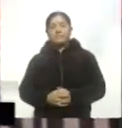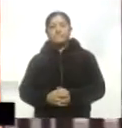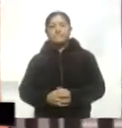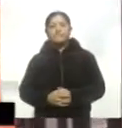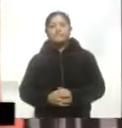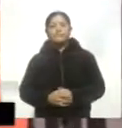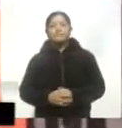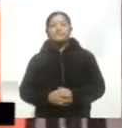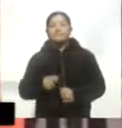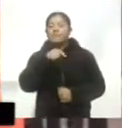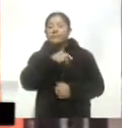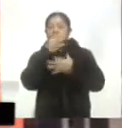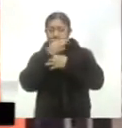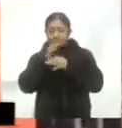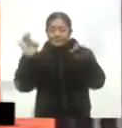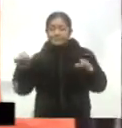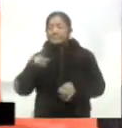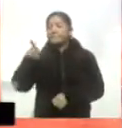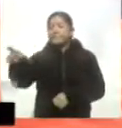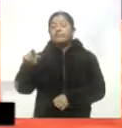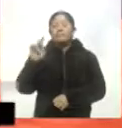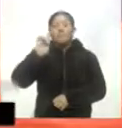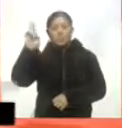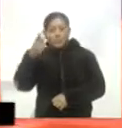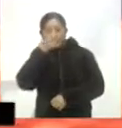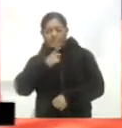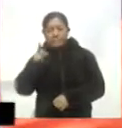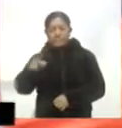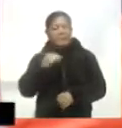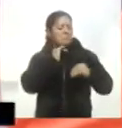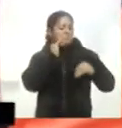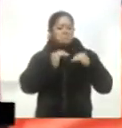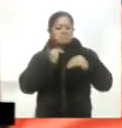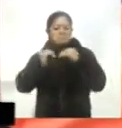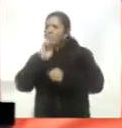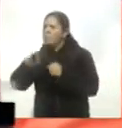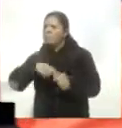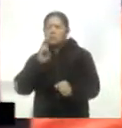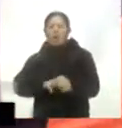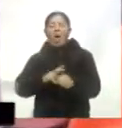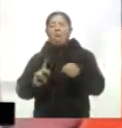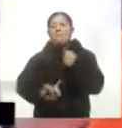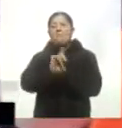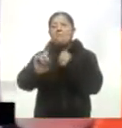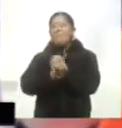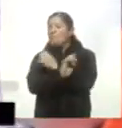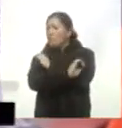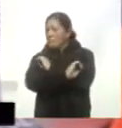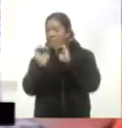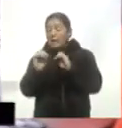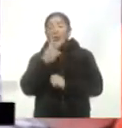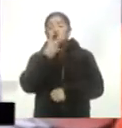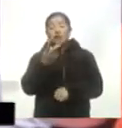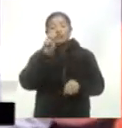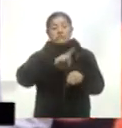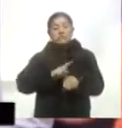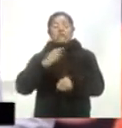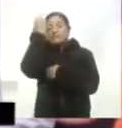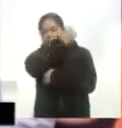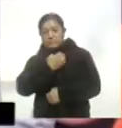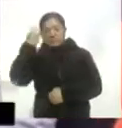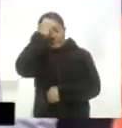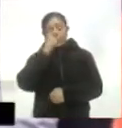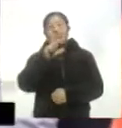En un comunicado, la institución detalló que el proceso transcurrió con normalidad y sin incidentes durante los dos días de prueba en las 25